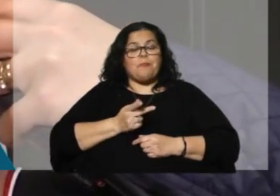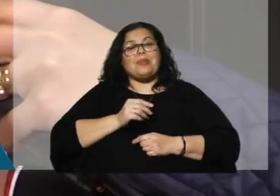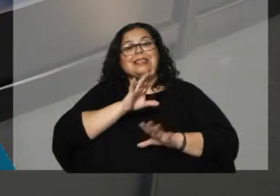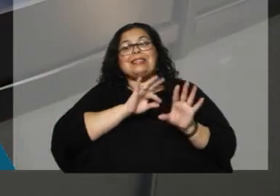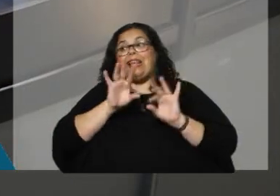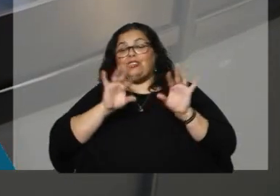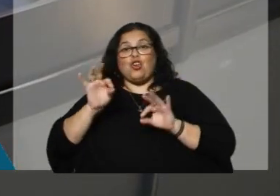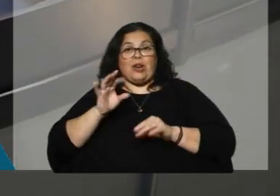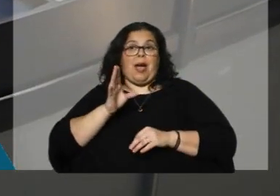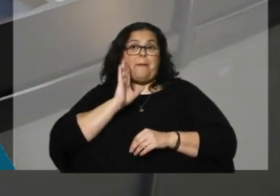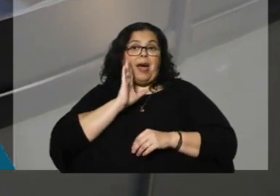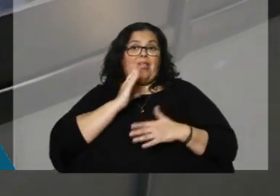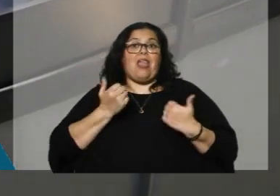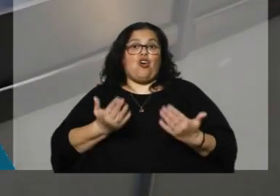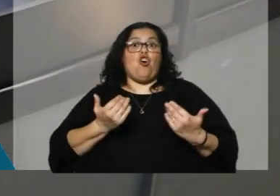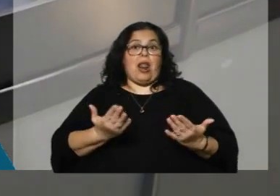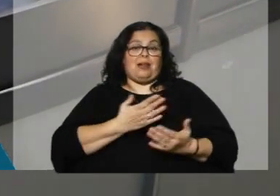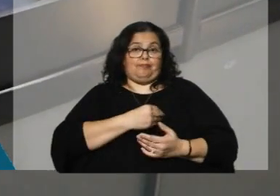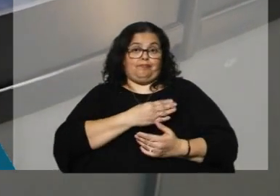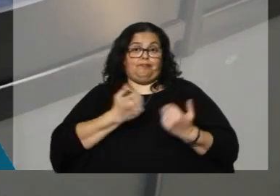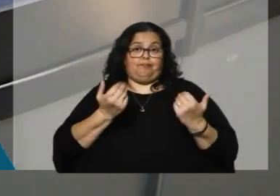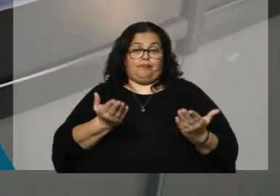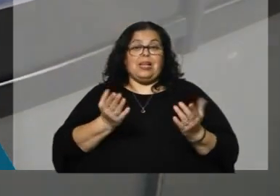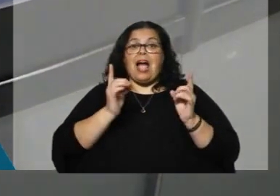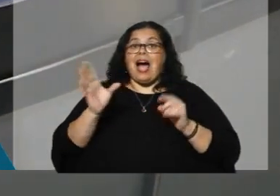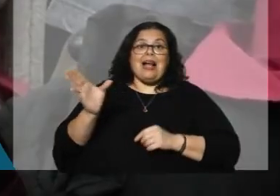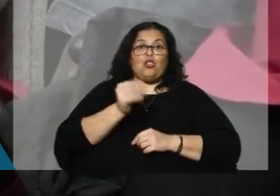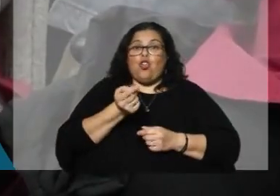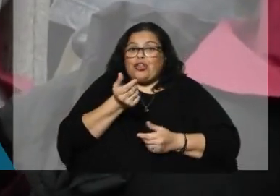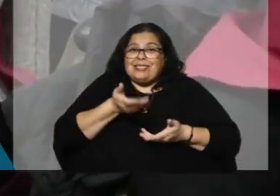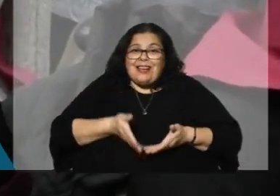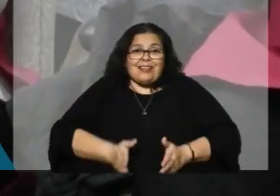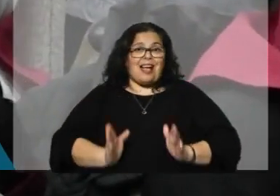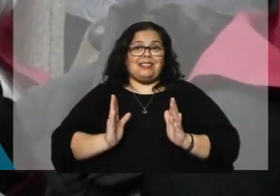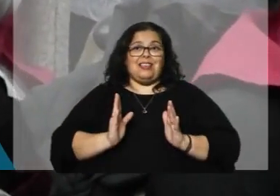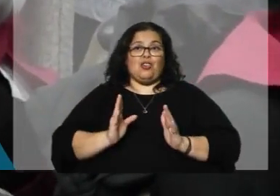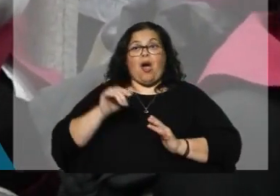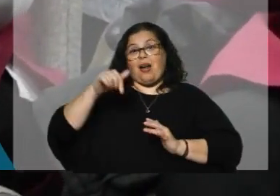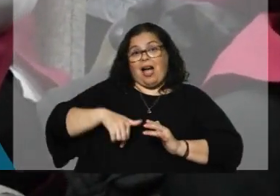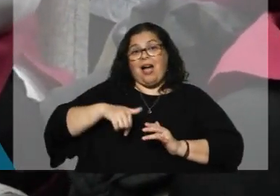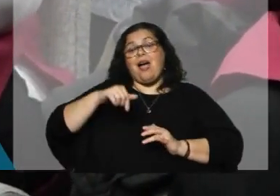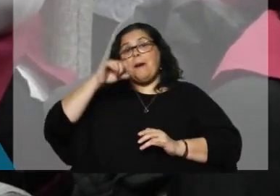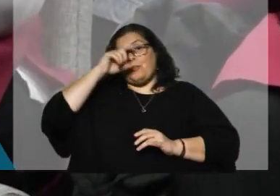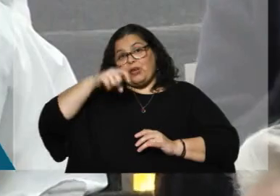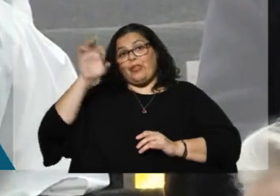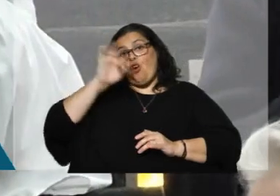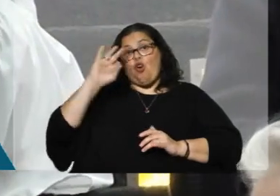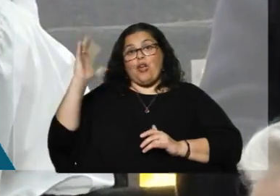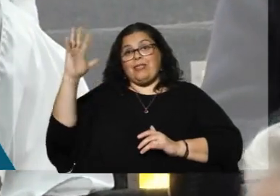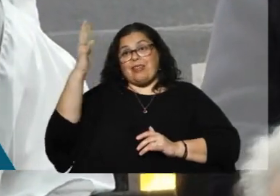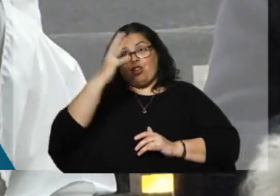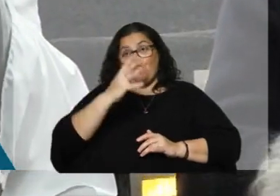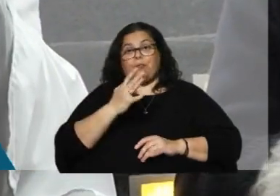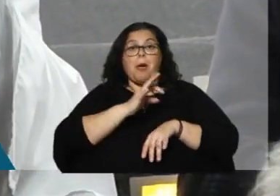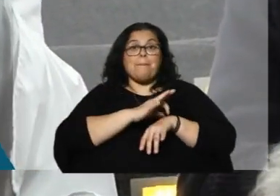recién nacidos que necesiten, tanto en Montevideo como en el interior del país, y que estén en unidades neonatales y tengan indicación médica. Por